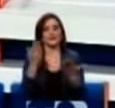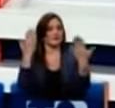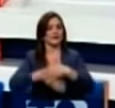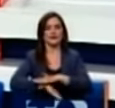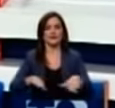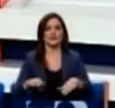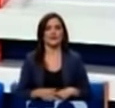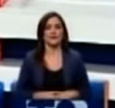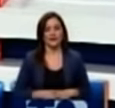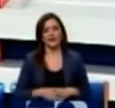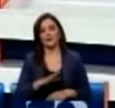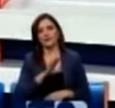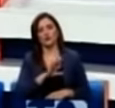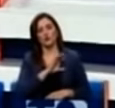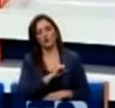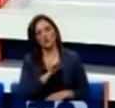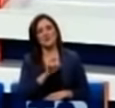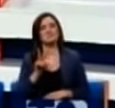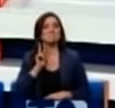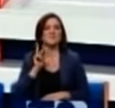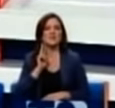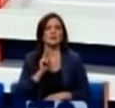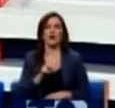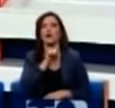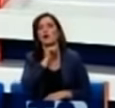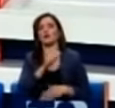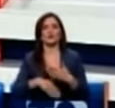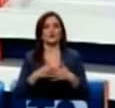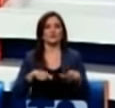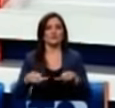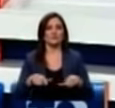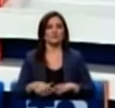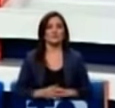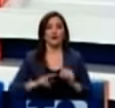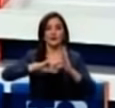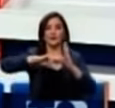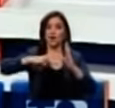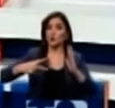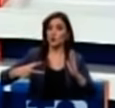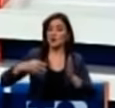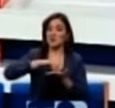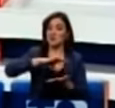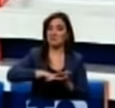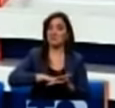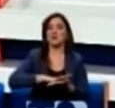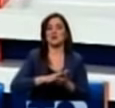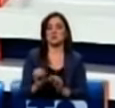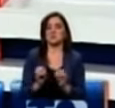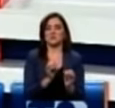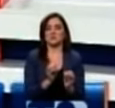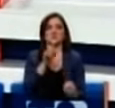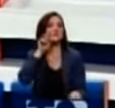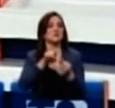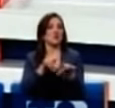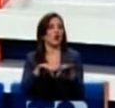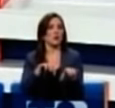Ellos sufrían muchísimo justamente porque eran víctimas de los malhechores en todo el sector. La tecnología y la organización son la clave para conseguir